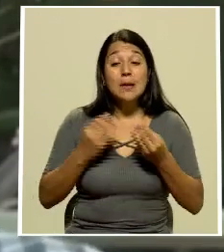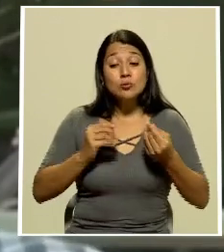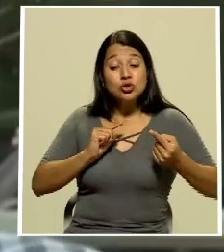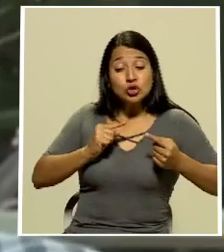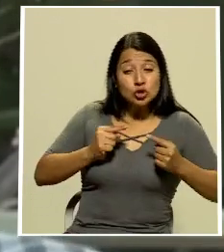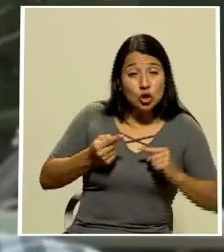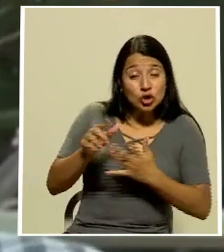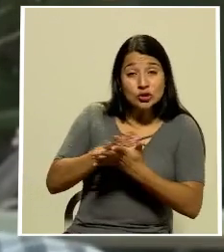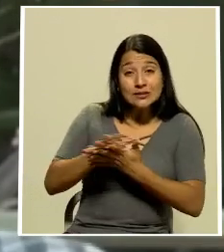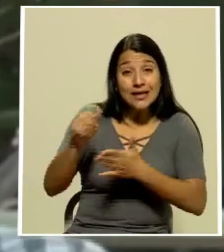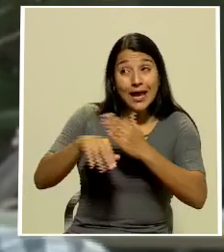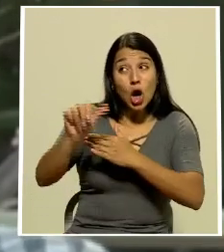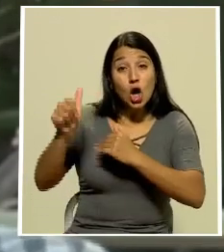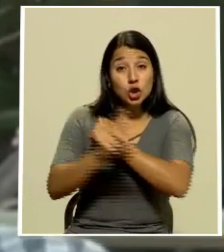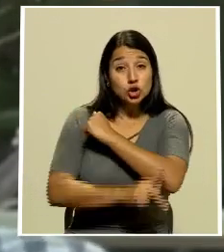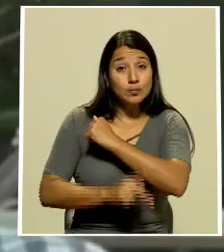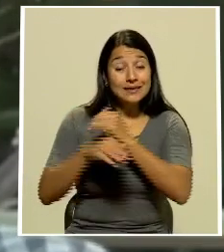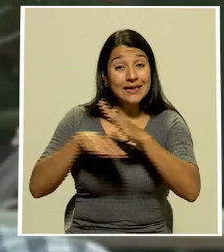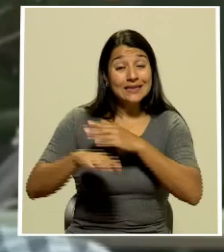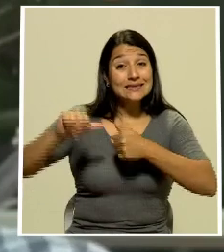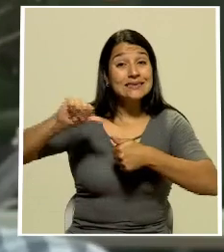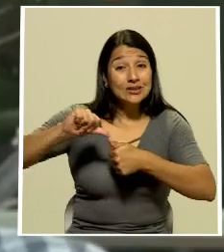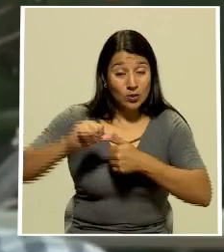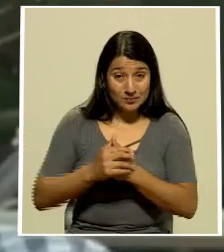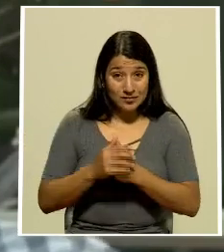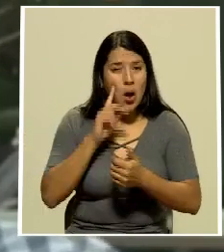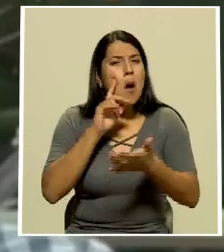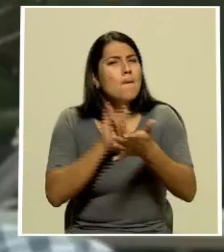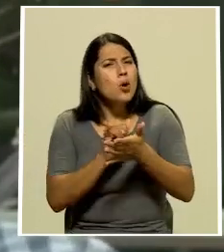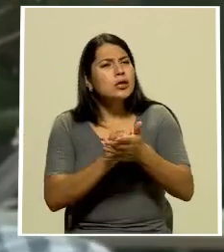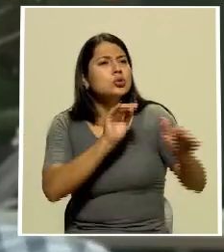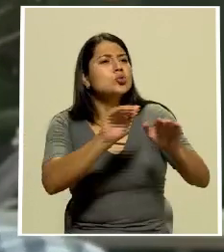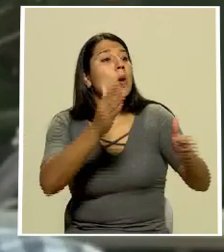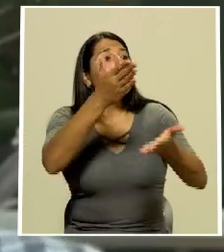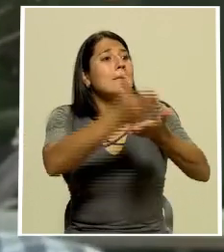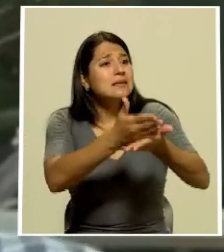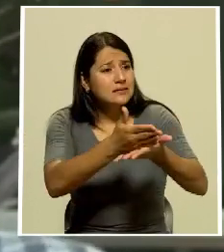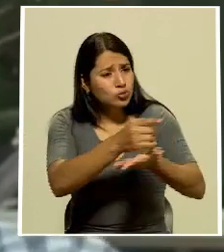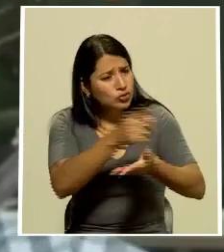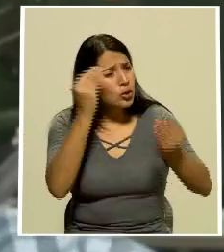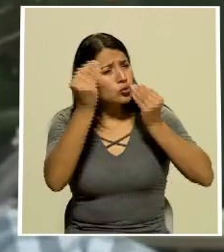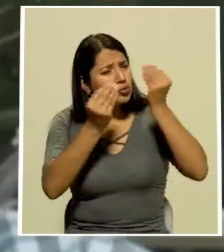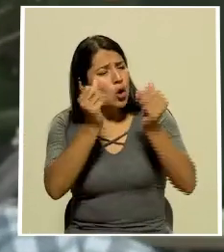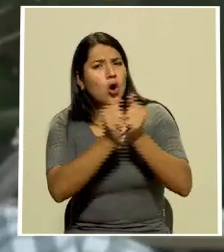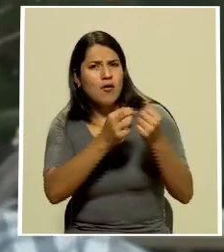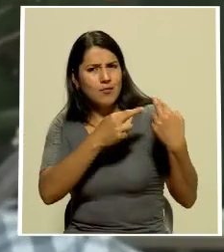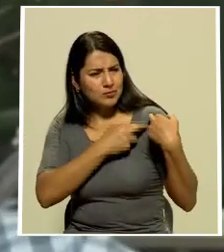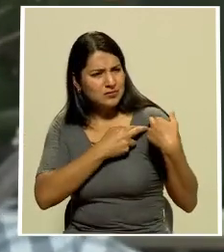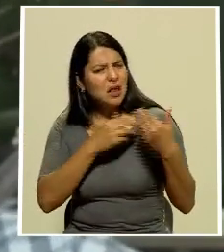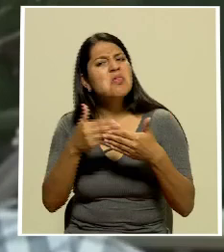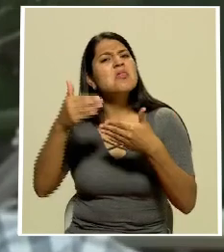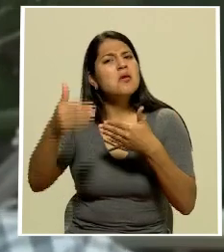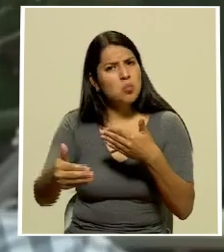América. Por eso llamo a la pausa y a la reflexión responsable. Ya vendrán los días